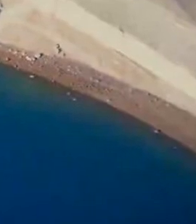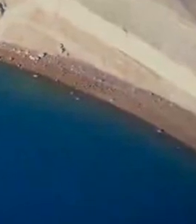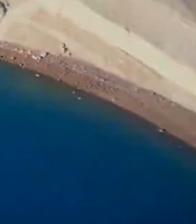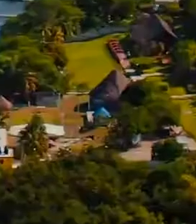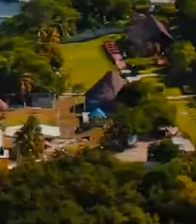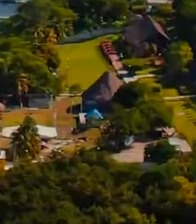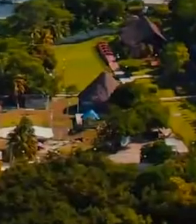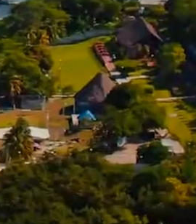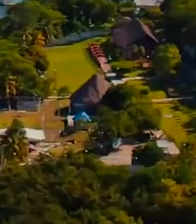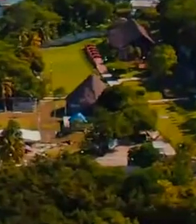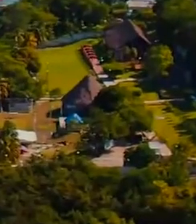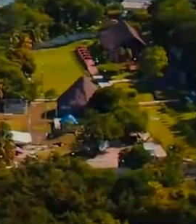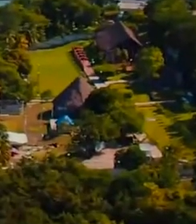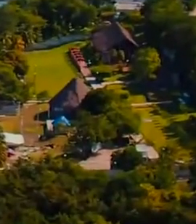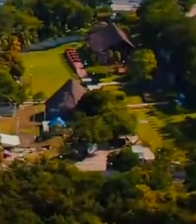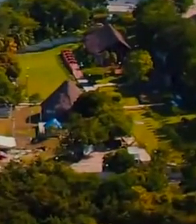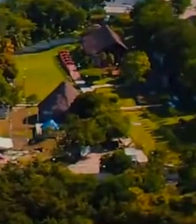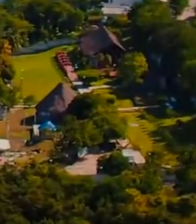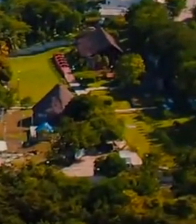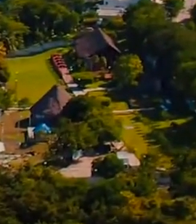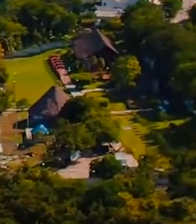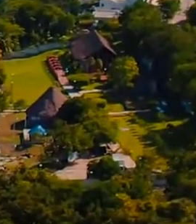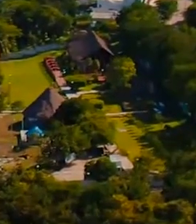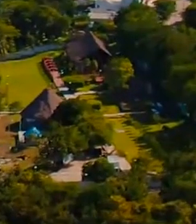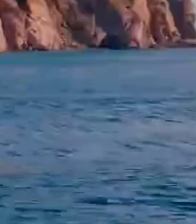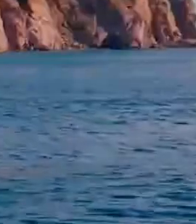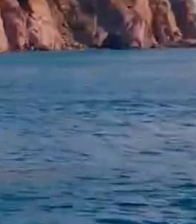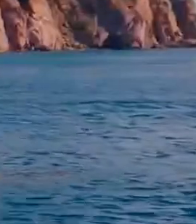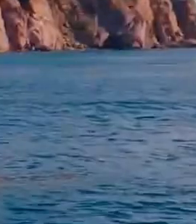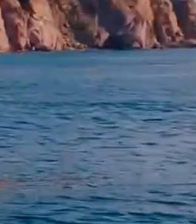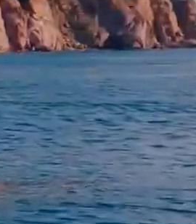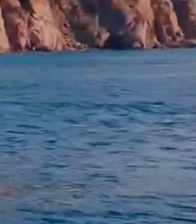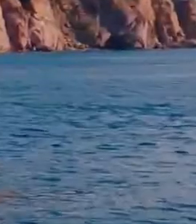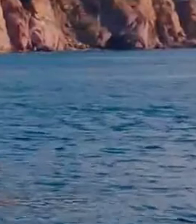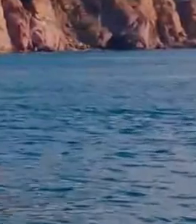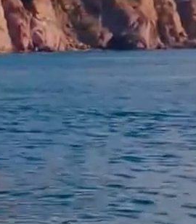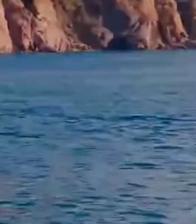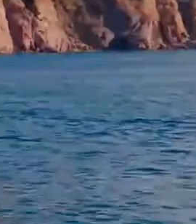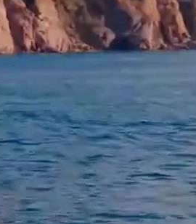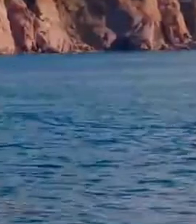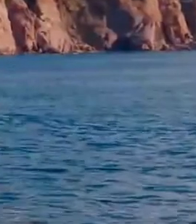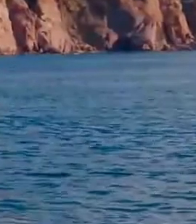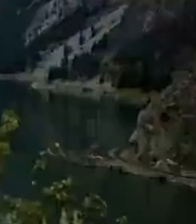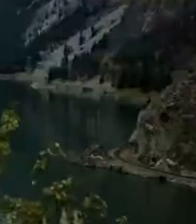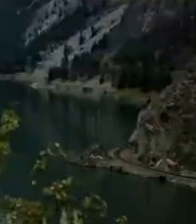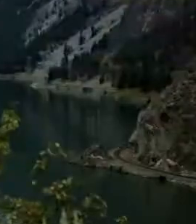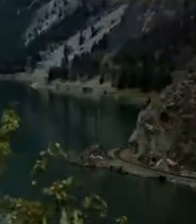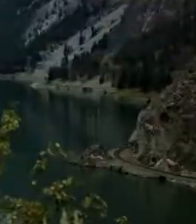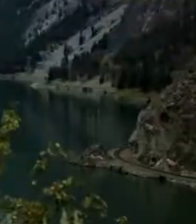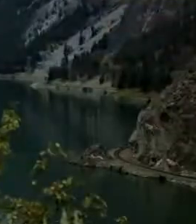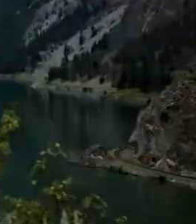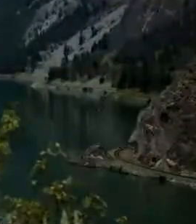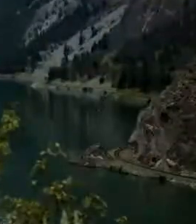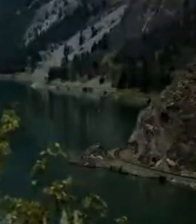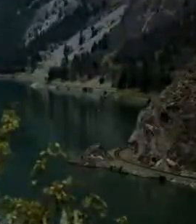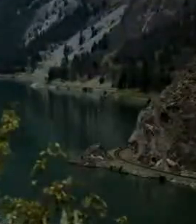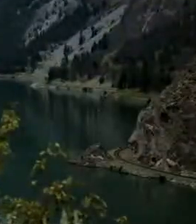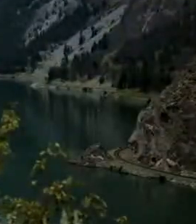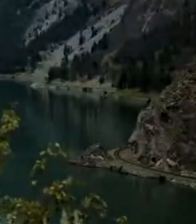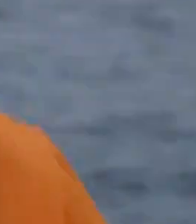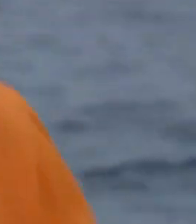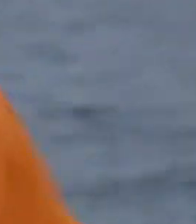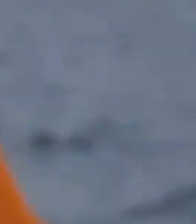Estamos ante una fenomenal oportunidad para mejorar nuestra experiencia de vida en este planeta. Vivir en armonía y